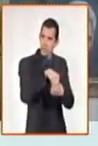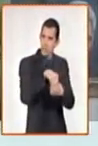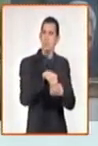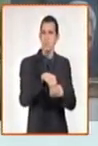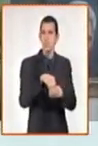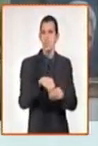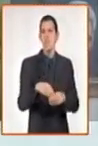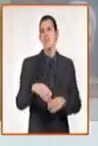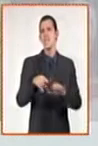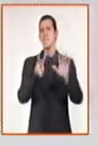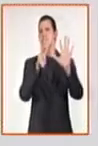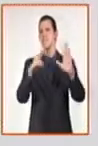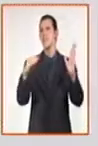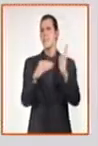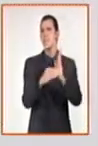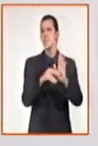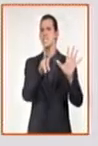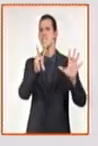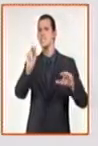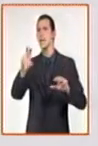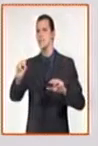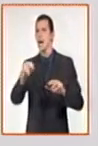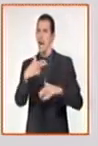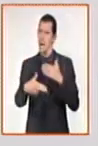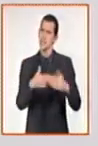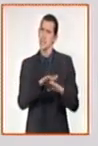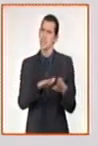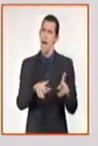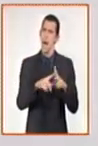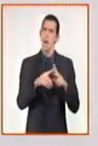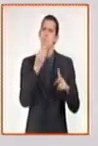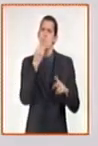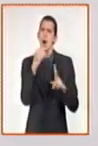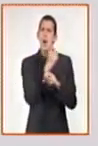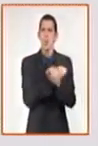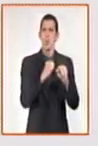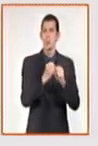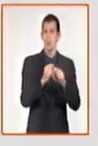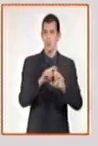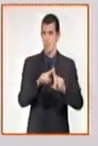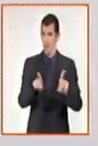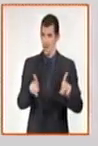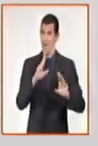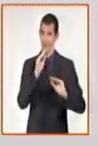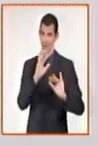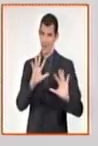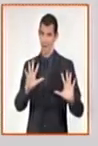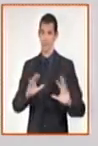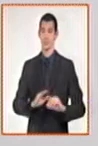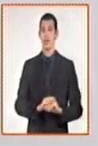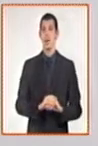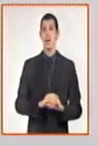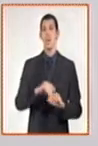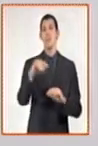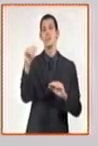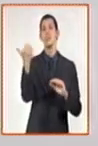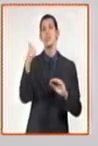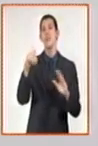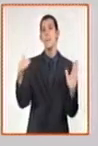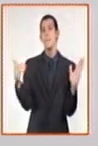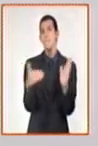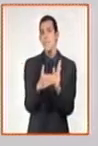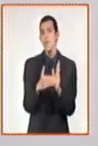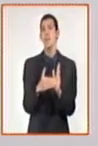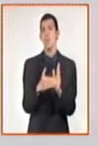13.758 casas para que se utilizan. 10.224 de estas casas o de estas instituciones